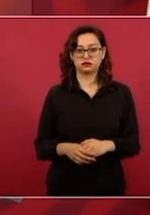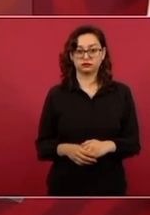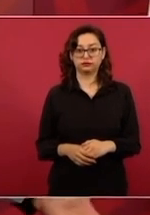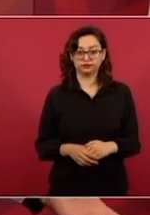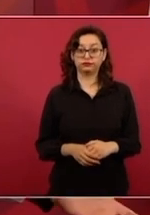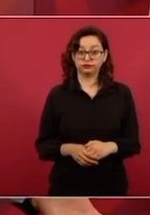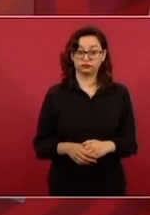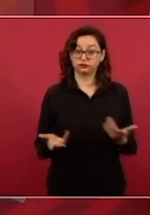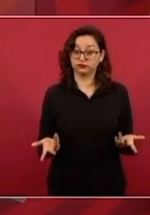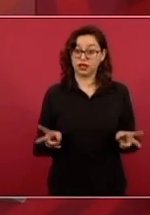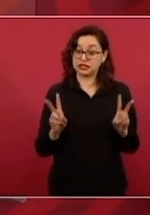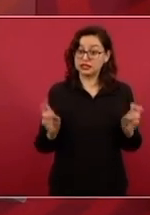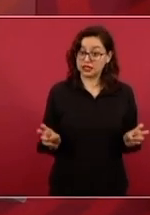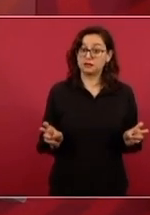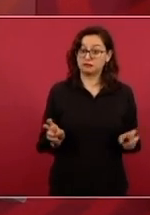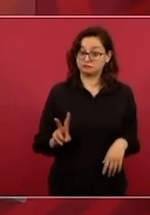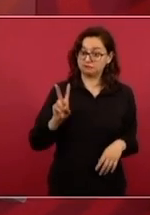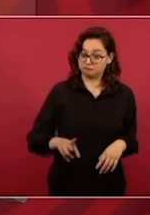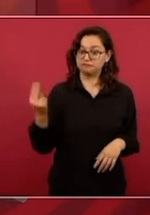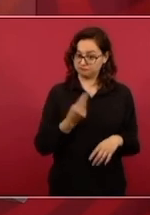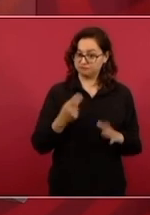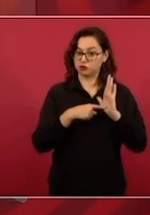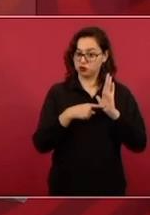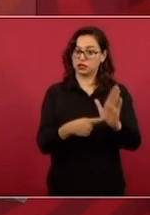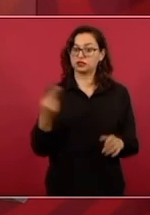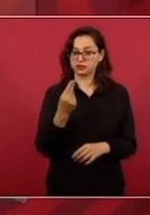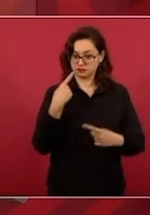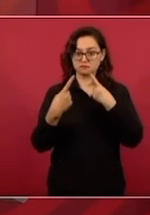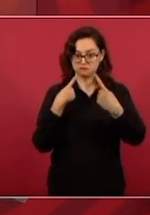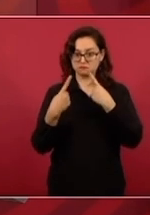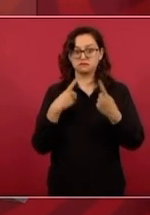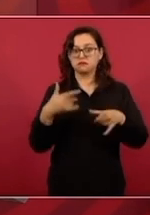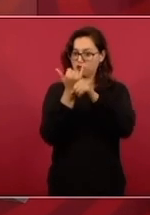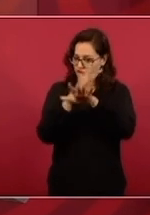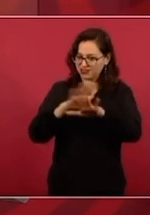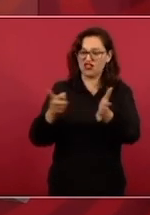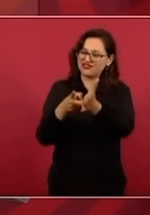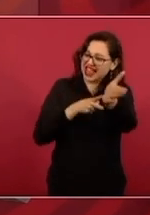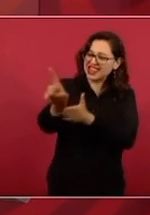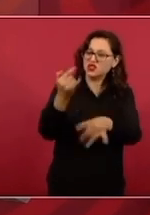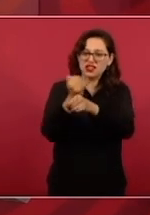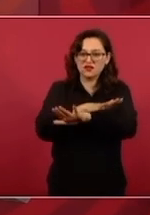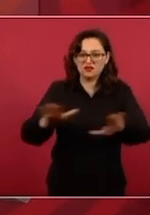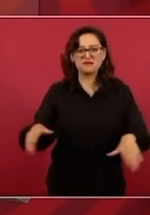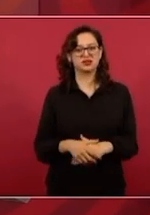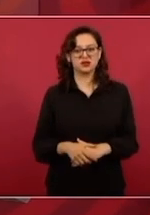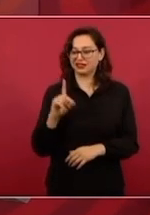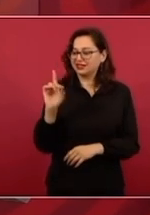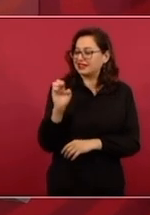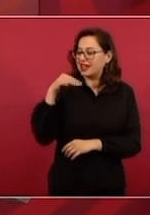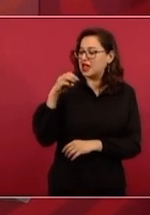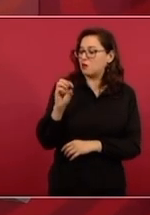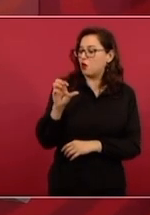entonces eso sí es un asunto a tratar de hacer valer el derecho a la información la democratización